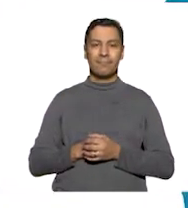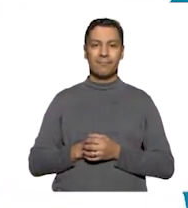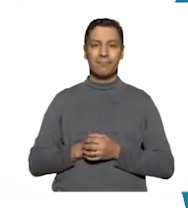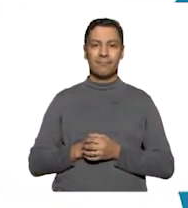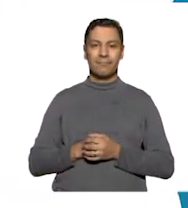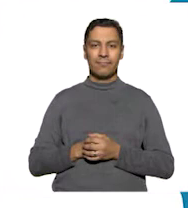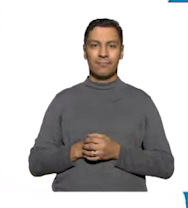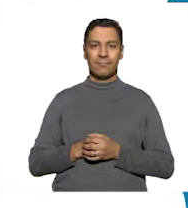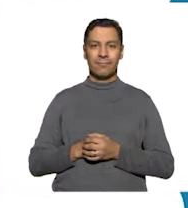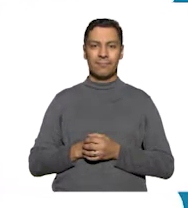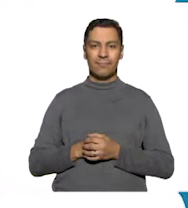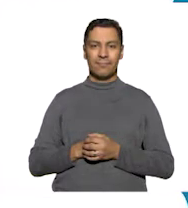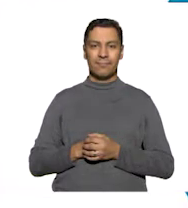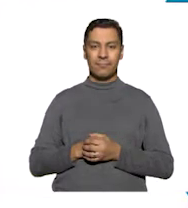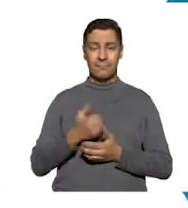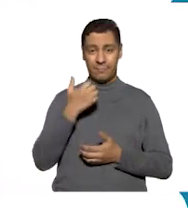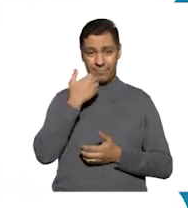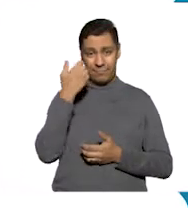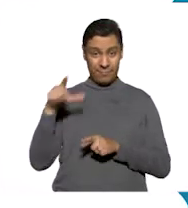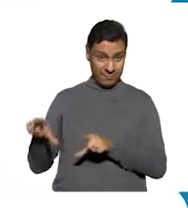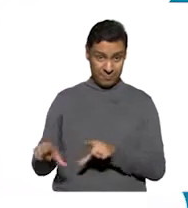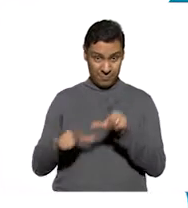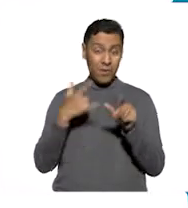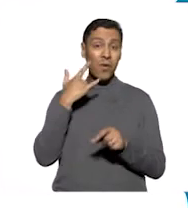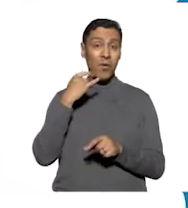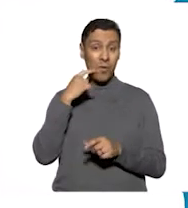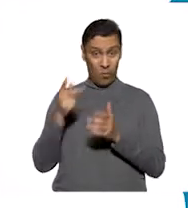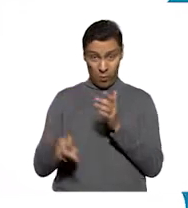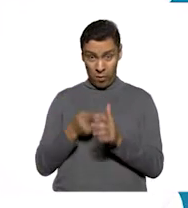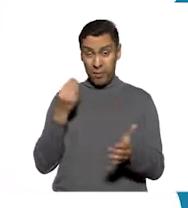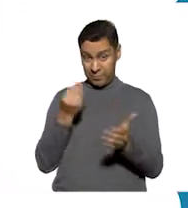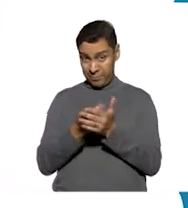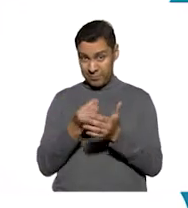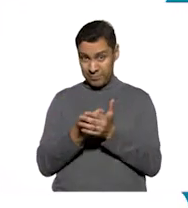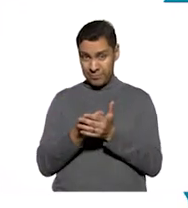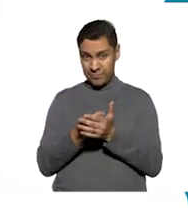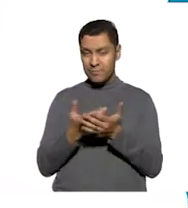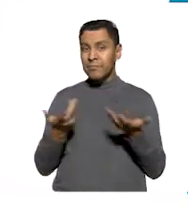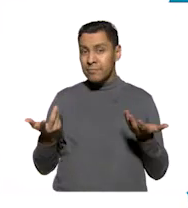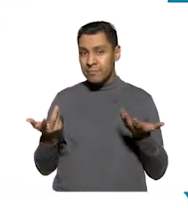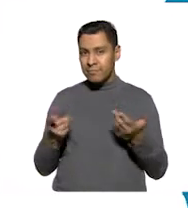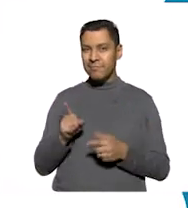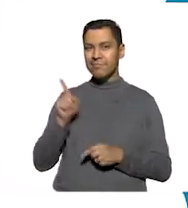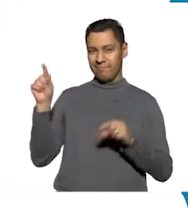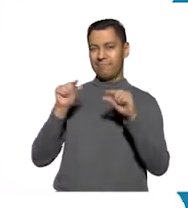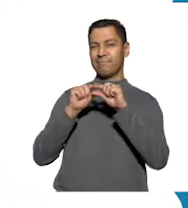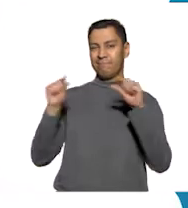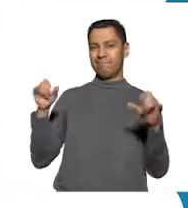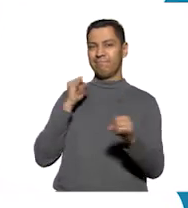conaliteg.sep.gov.mx. Si quieres volver a ver los programas de Aprende en Casa, los puedes encontrar en la